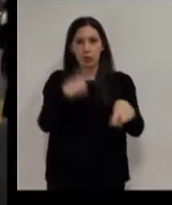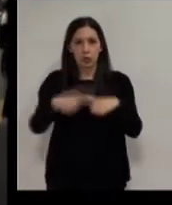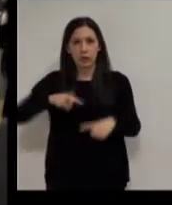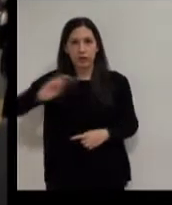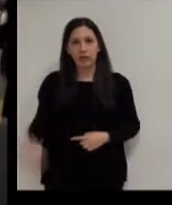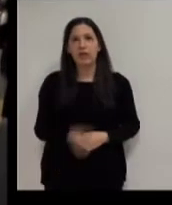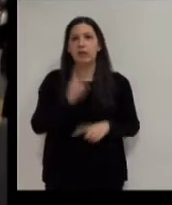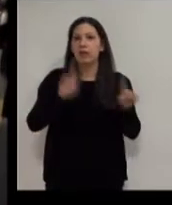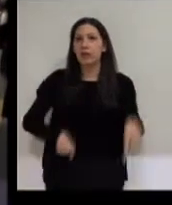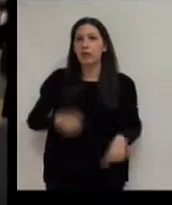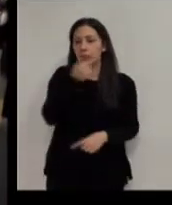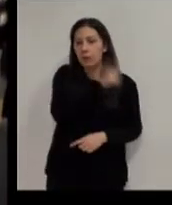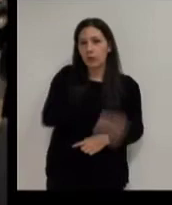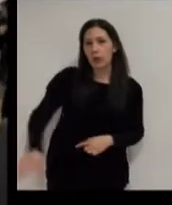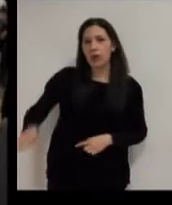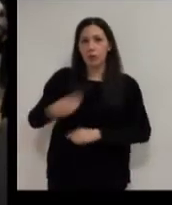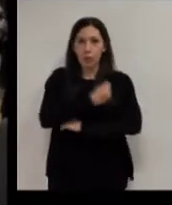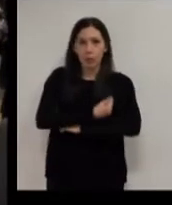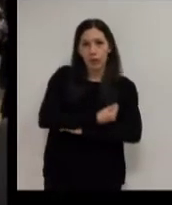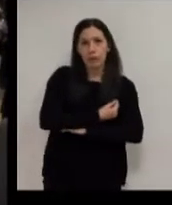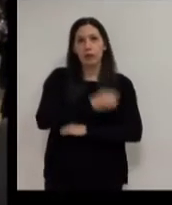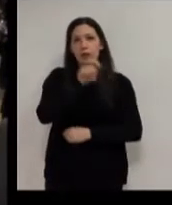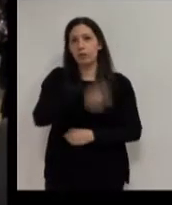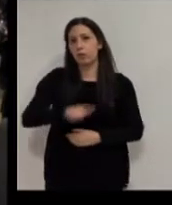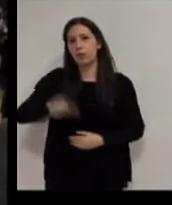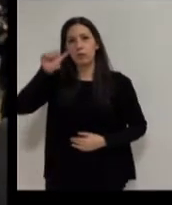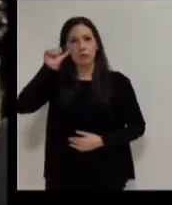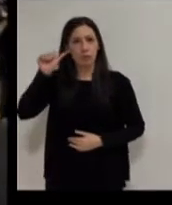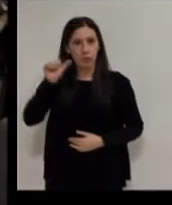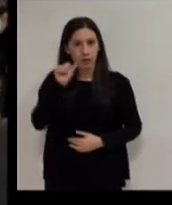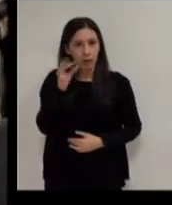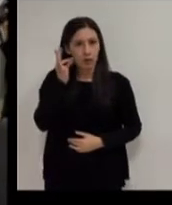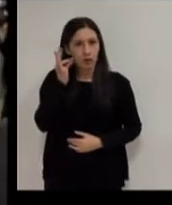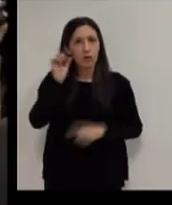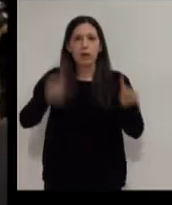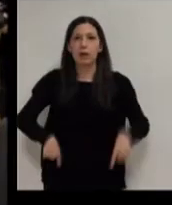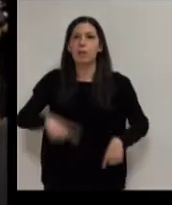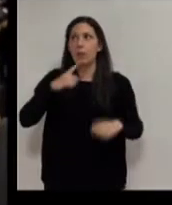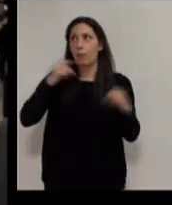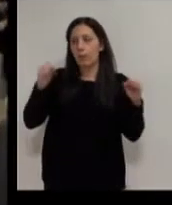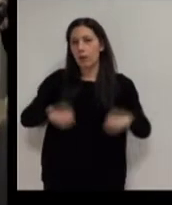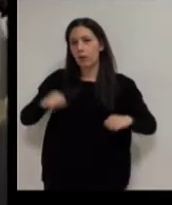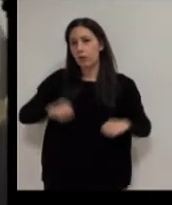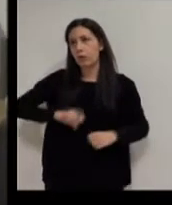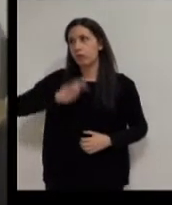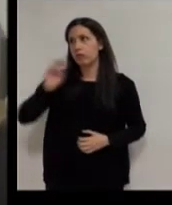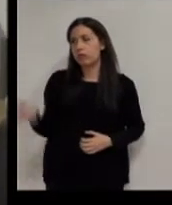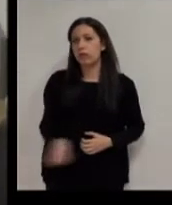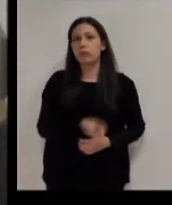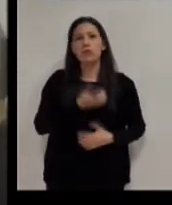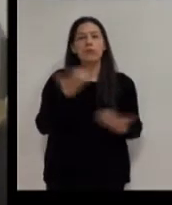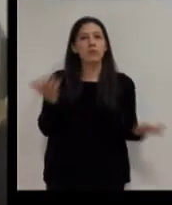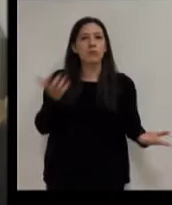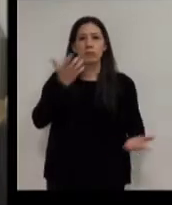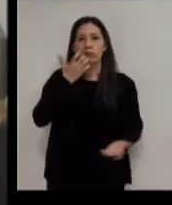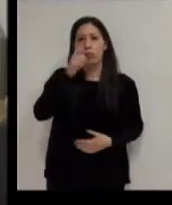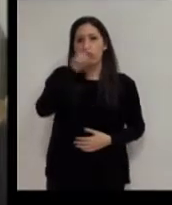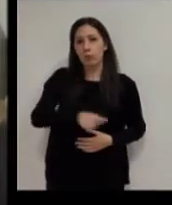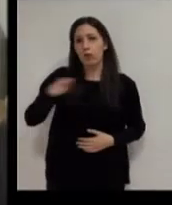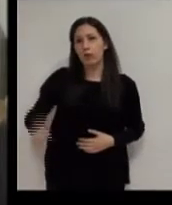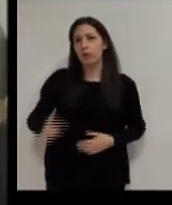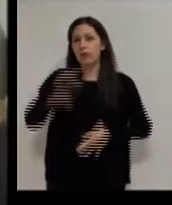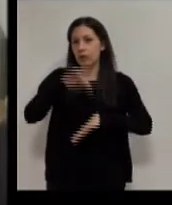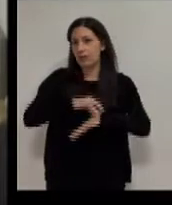niños pequeños, bebés, mujeres embarazadas, personas mayores, personas que pueden tener